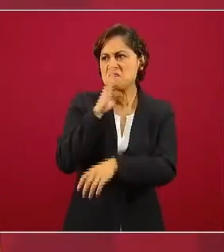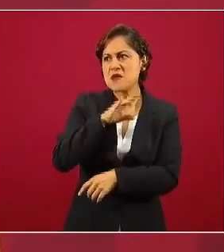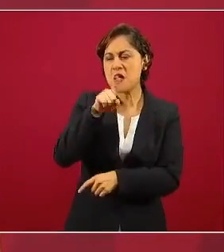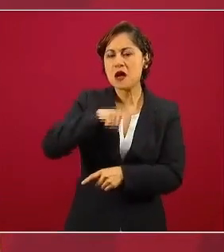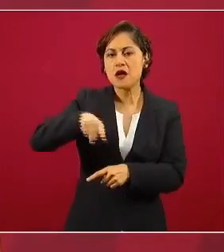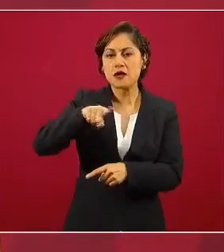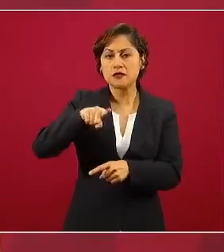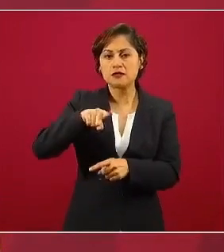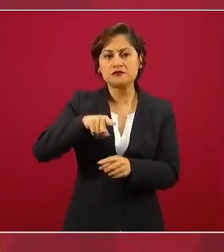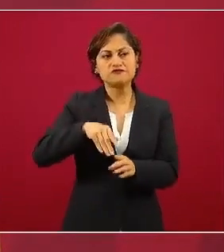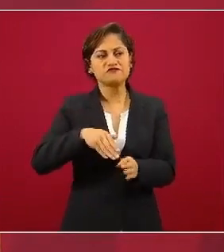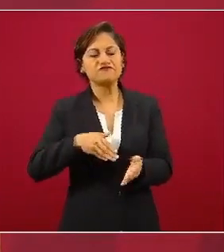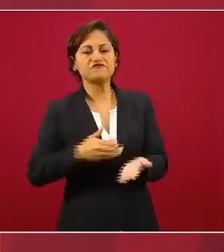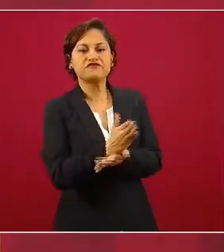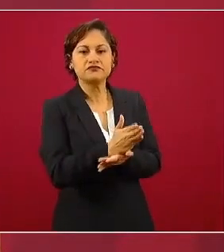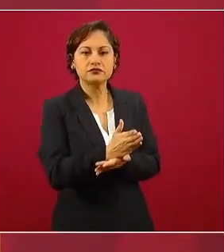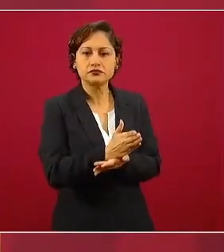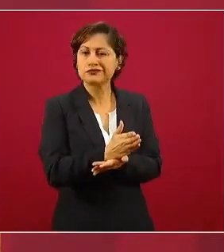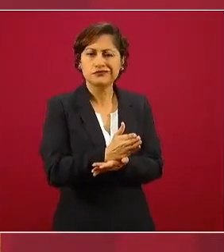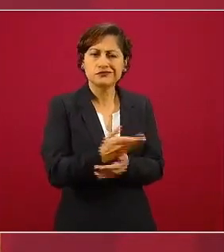La buena política,